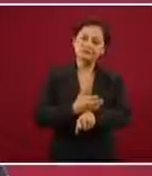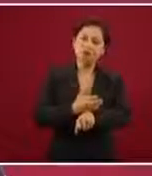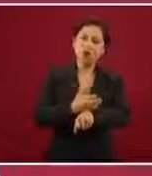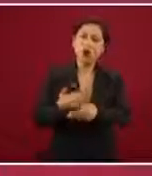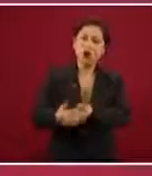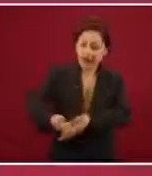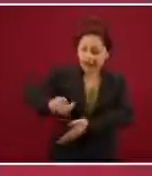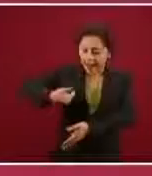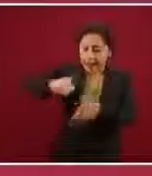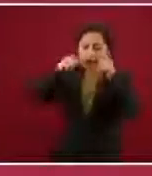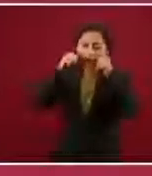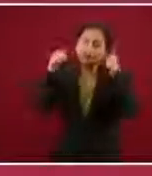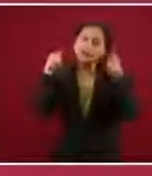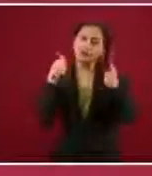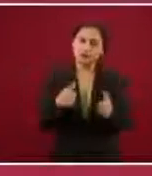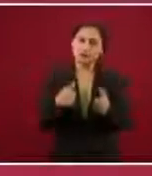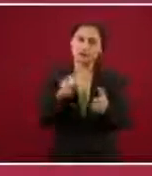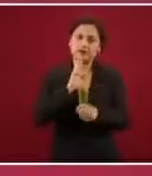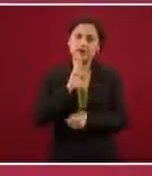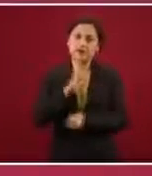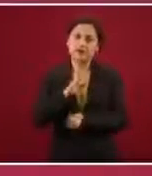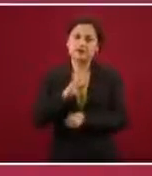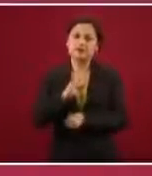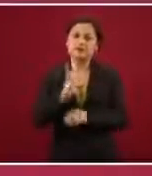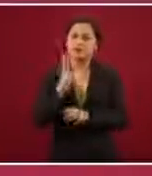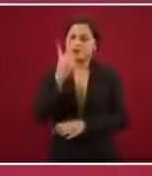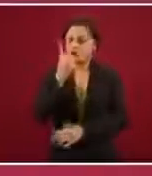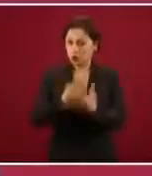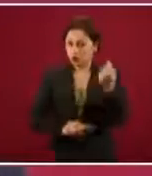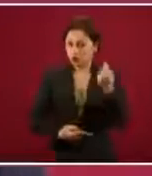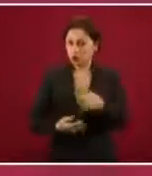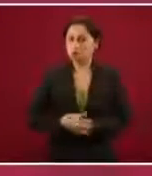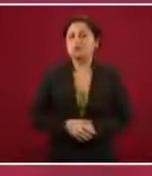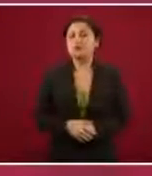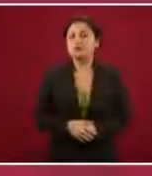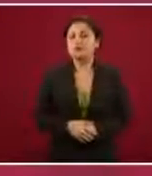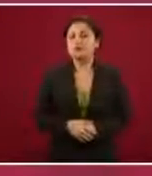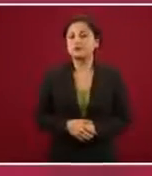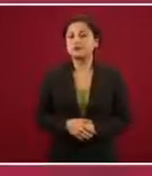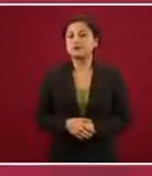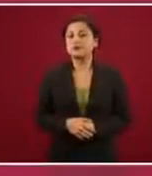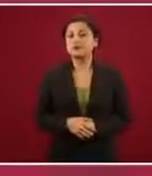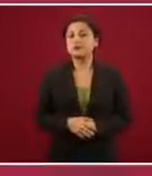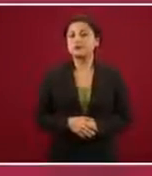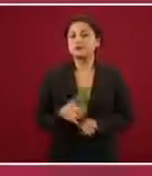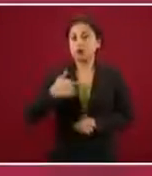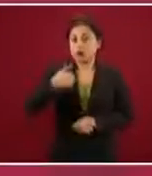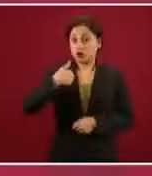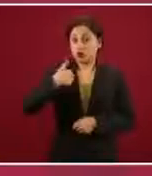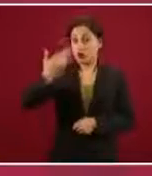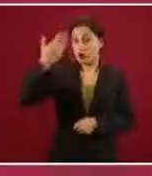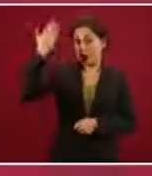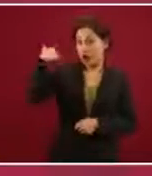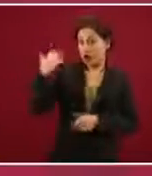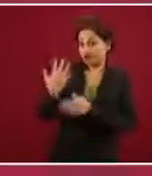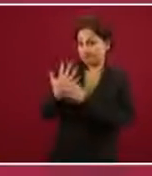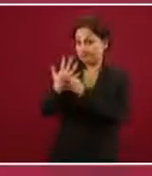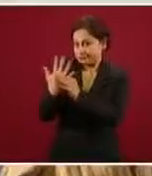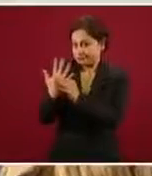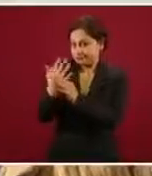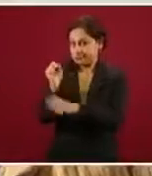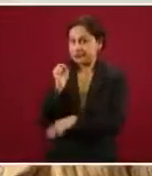o Pero también es prevenir. Entonces, yo definí eso. Sin embargo,